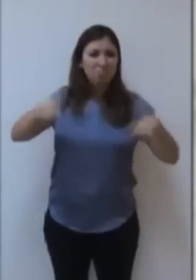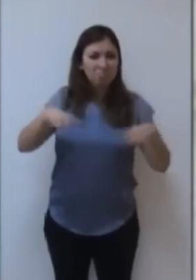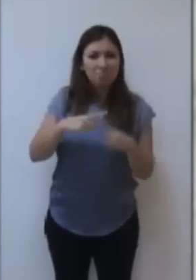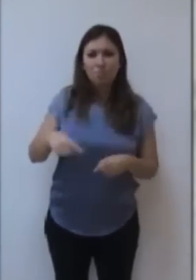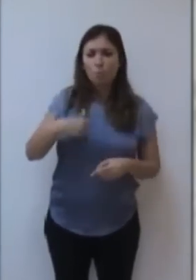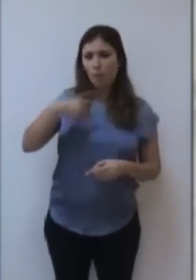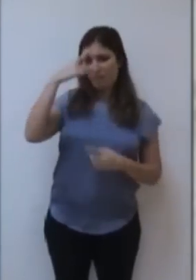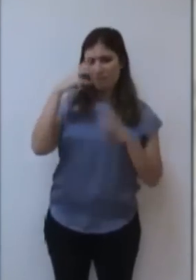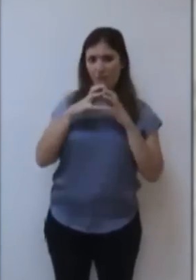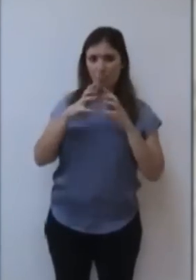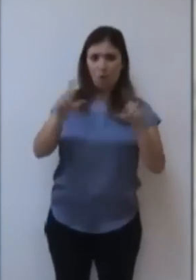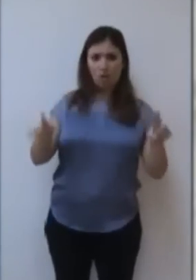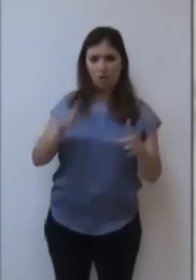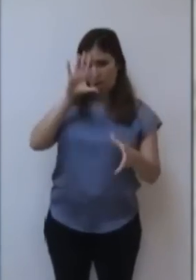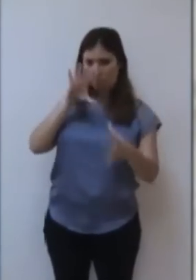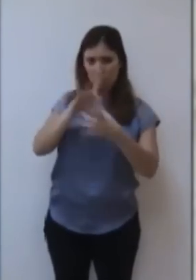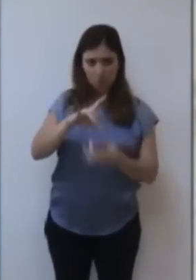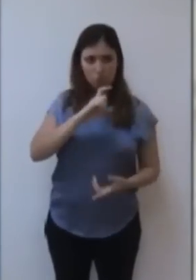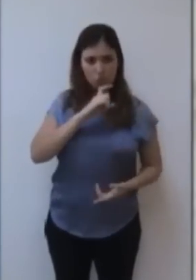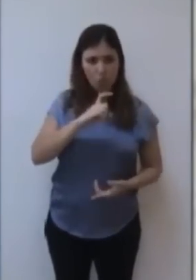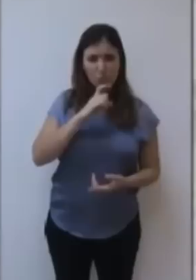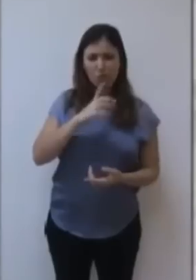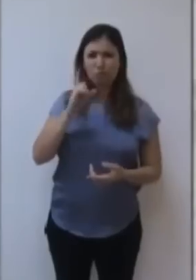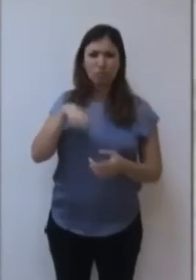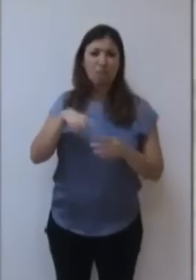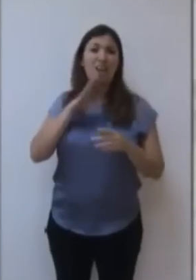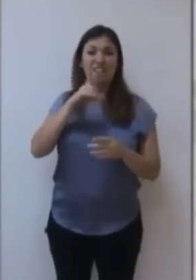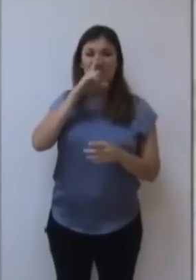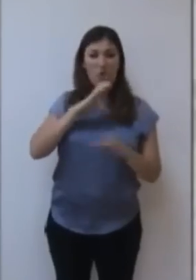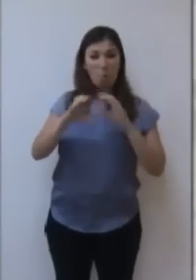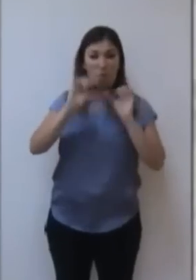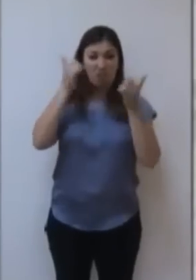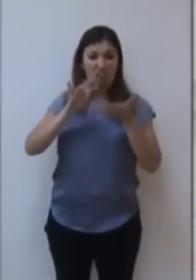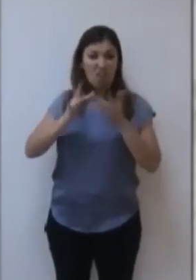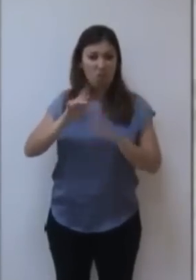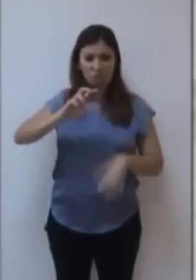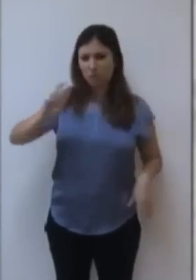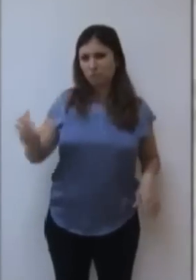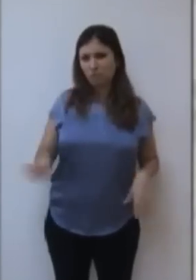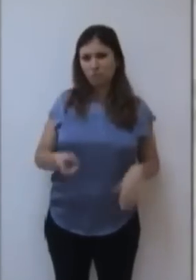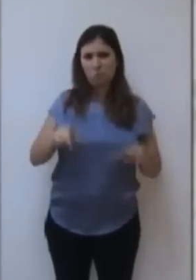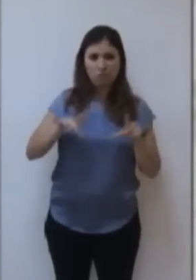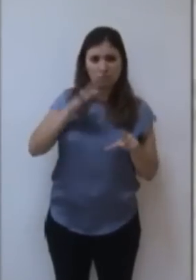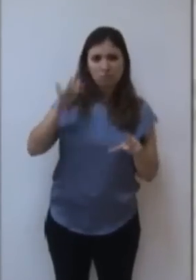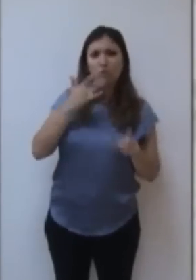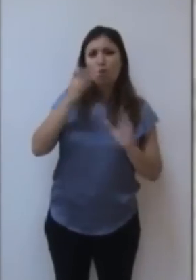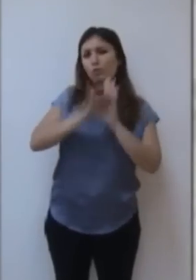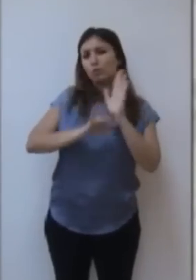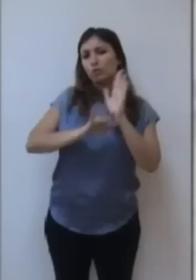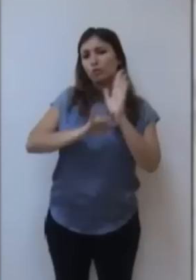interfaces cerebro-ordenador, cantidad de comunicadores, como comentábamos antes, muchísimo software educativo